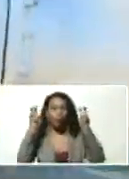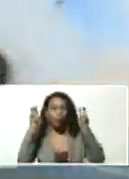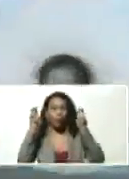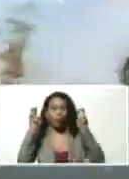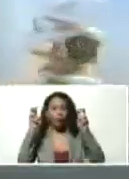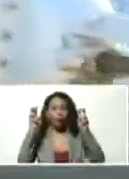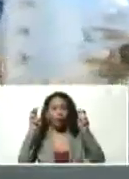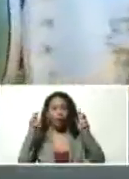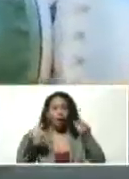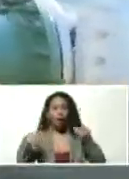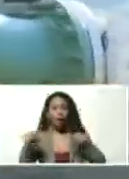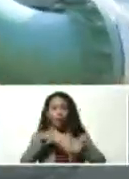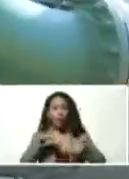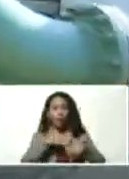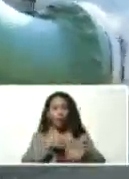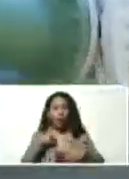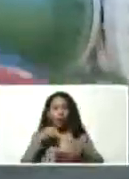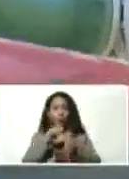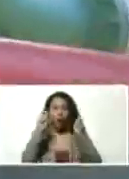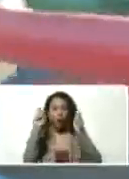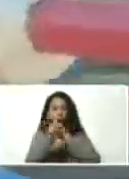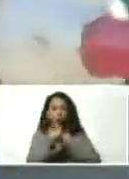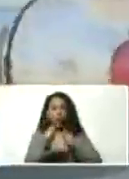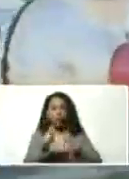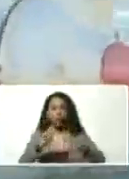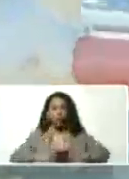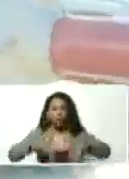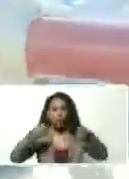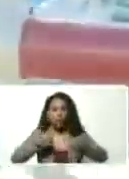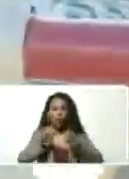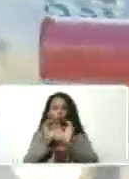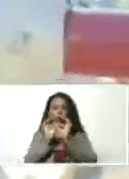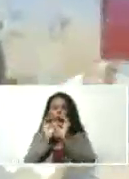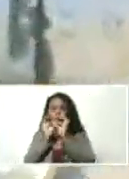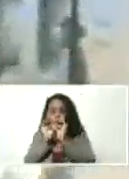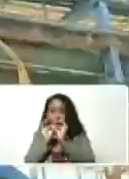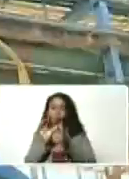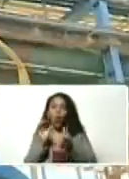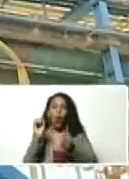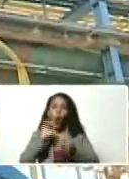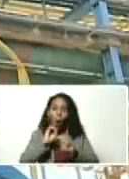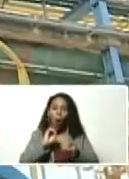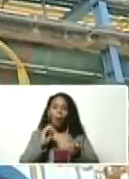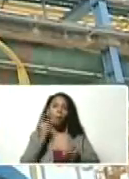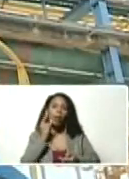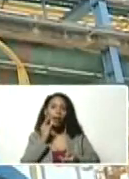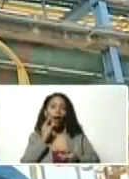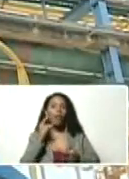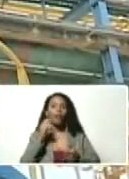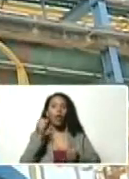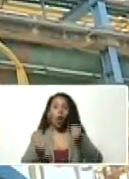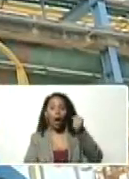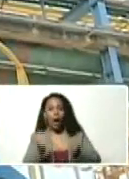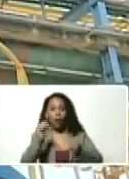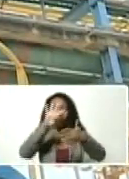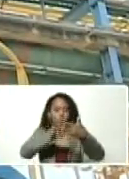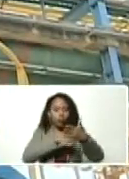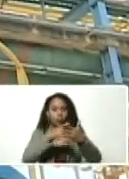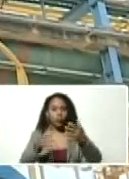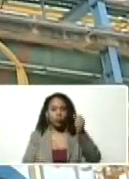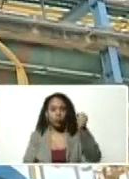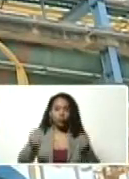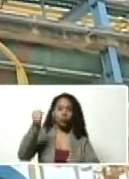en todo lo que lo queremos transformar. Sacos, pitillos, la batería de los carros, el tablero de los carros, todo